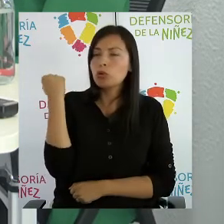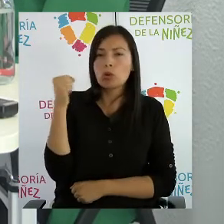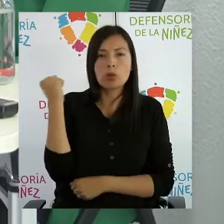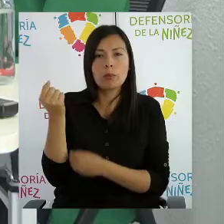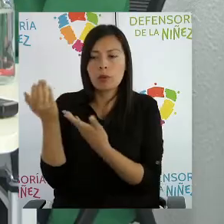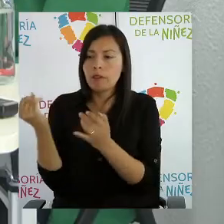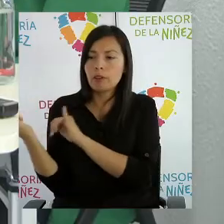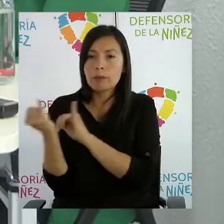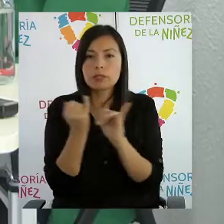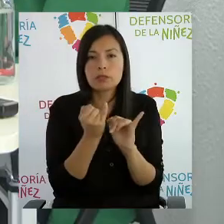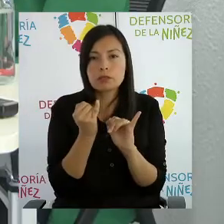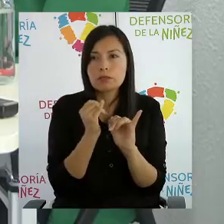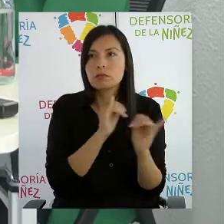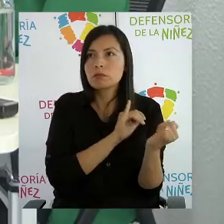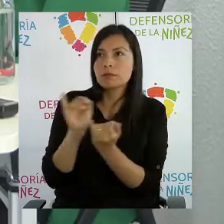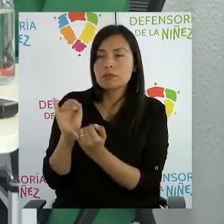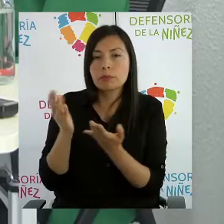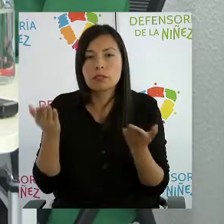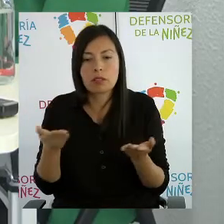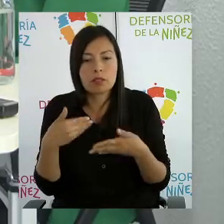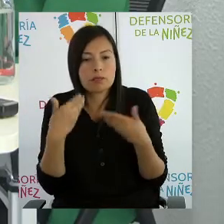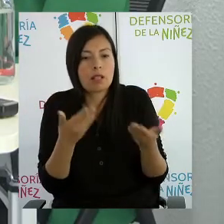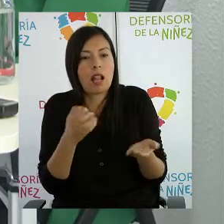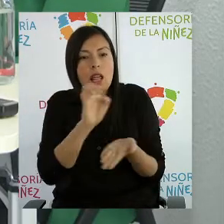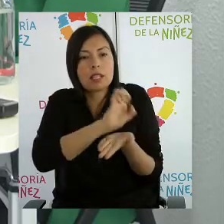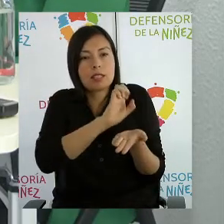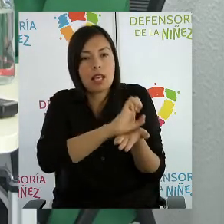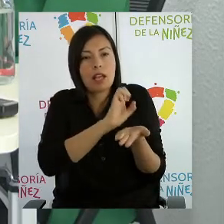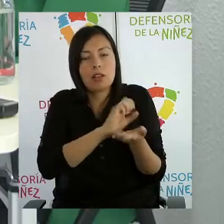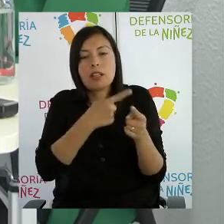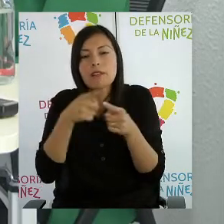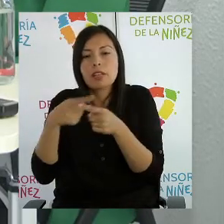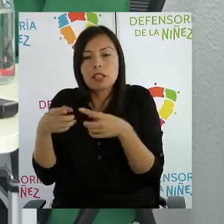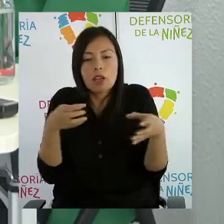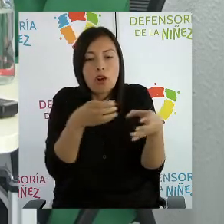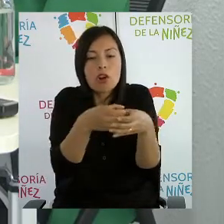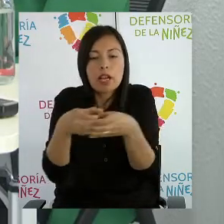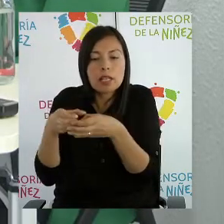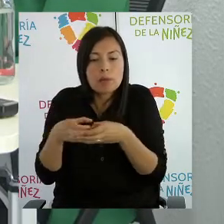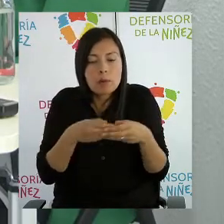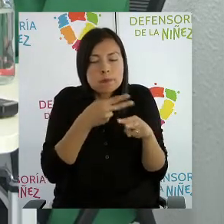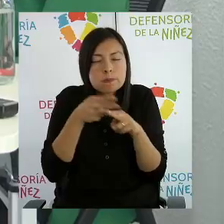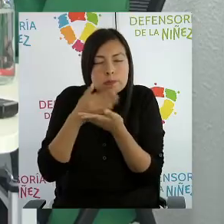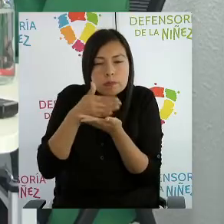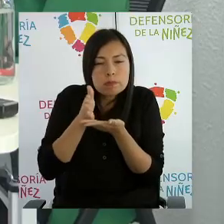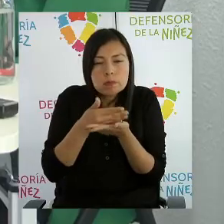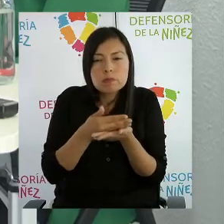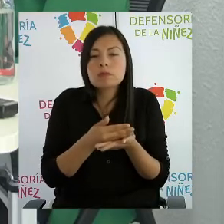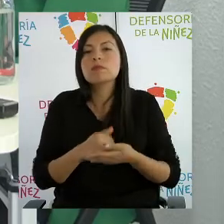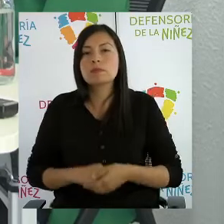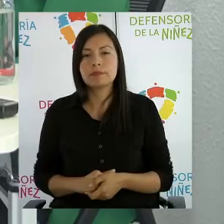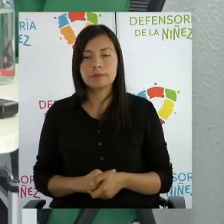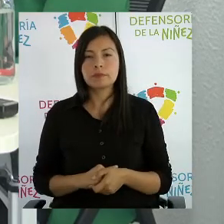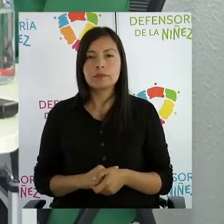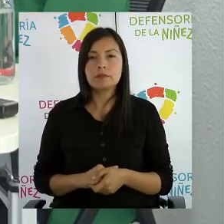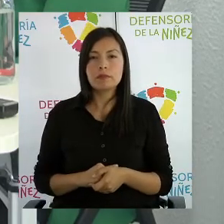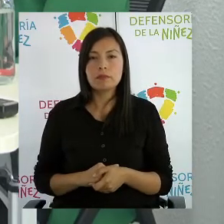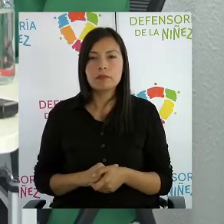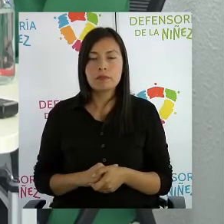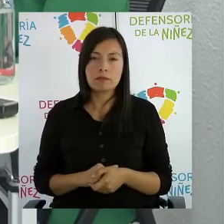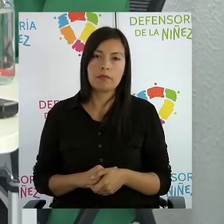que reciba puede recomendar al Estado y a sus distintos organismos las acciones que correspondan. Lo que pudimos observar